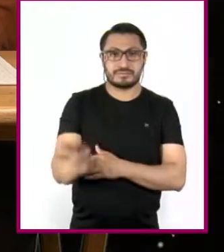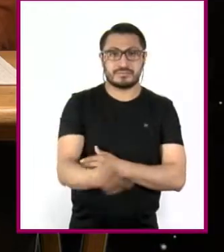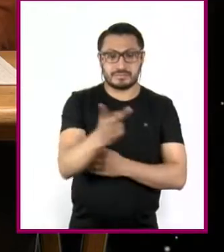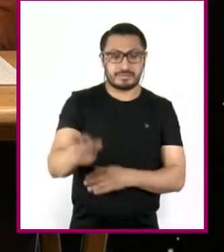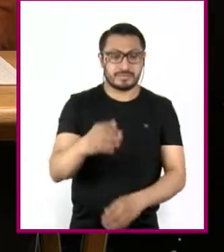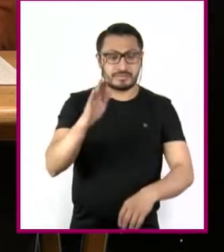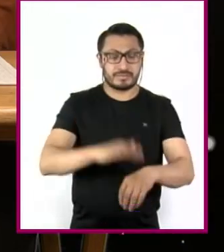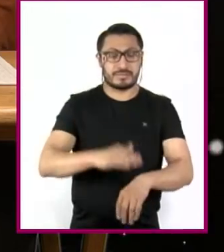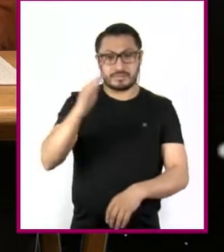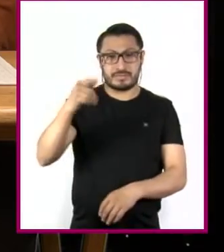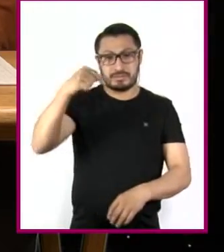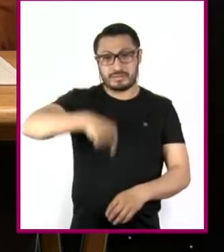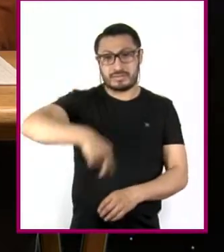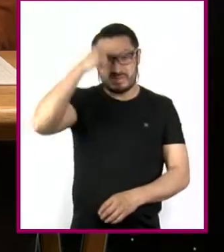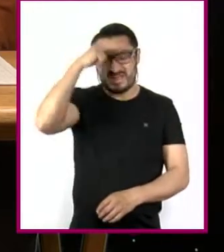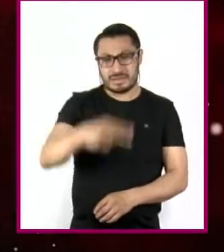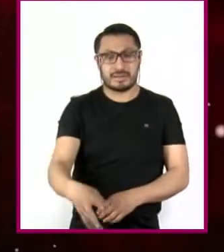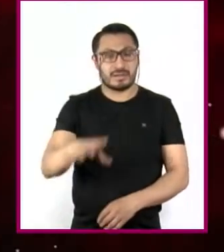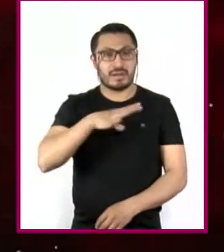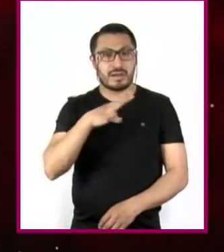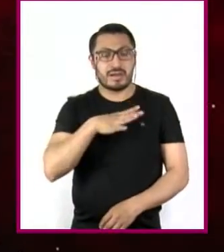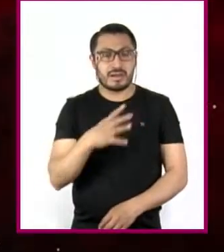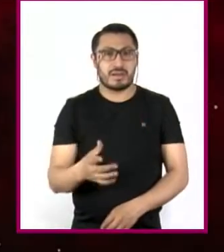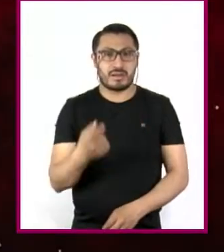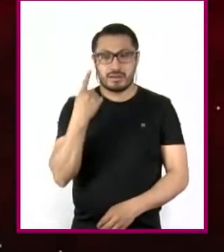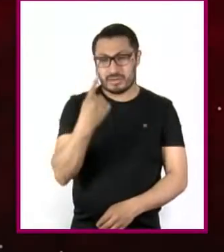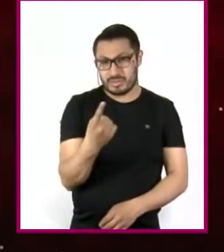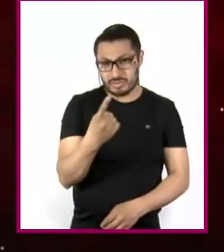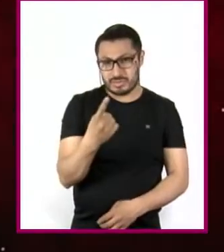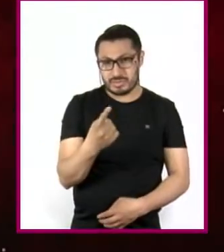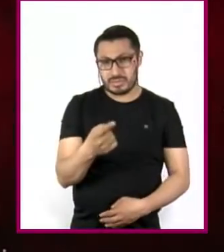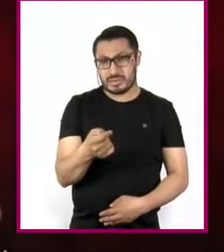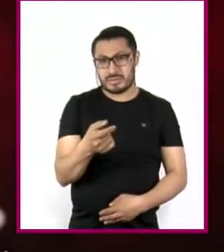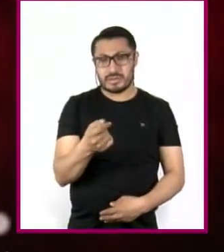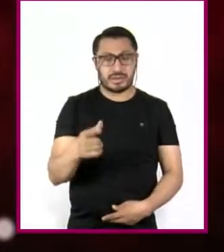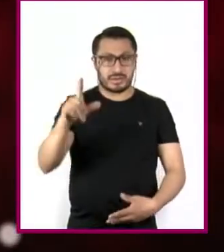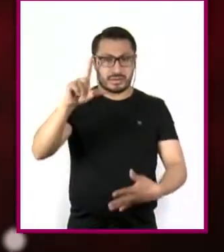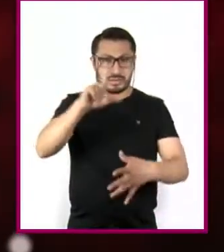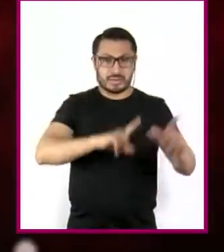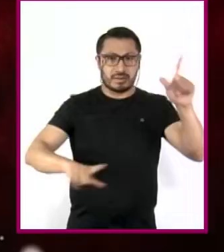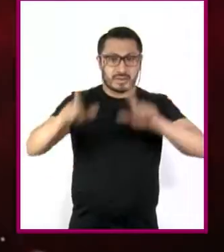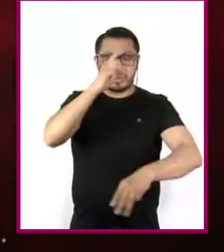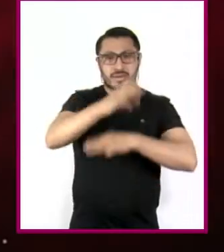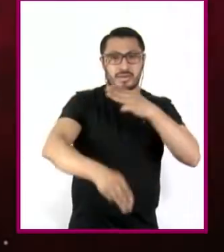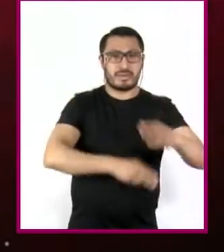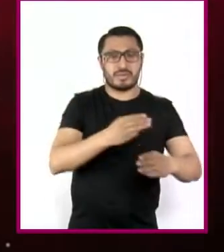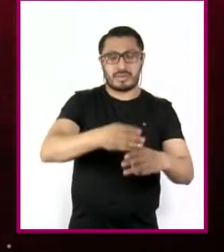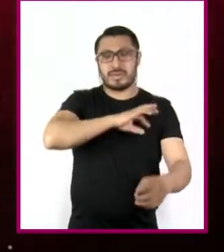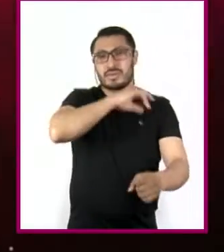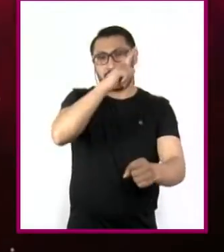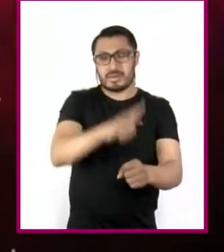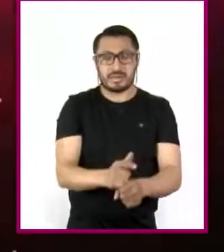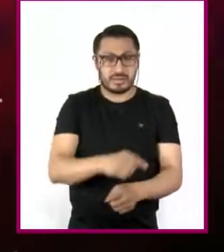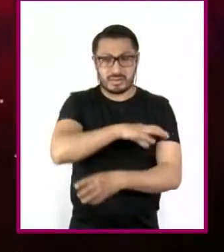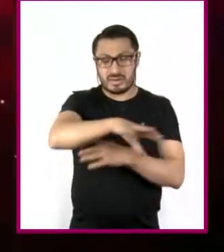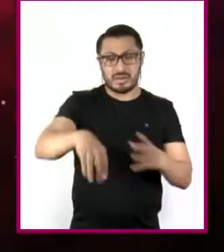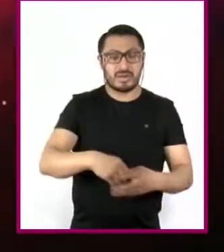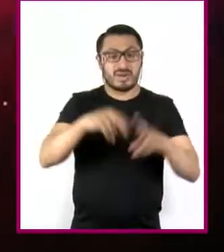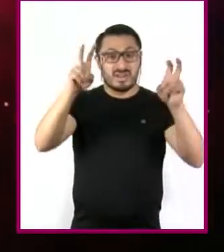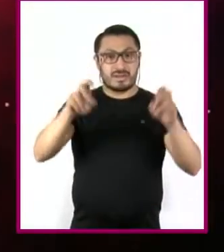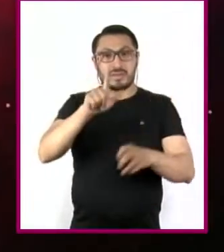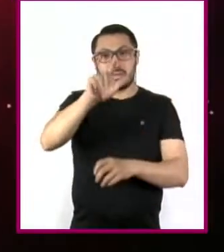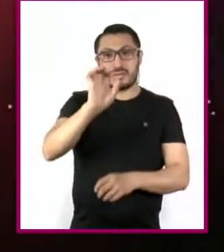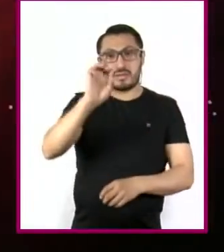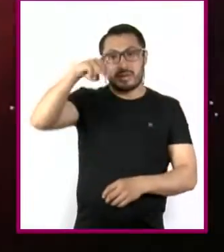pilón. En México contamos con uno de los pocos laboratorios del mundo especializado en todo esto, el